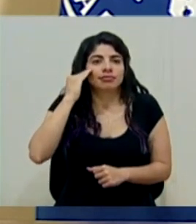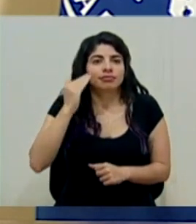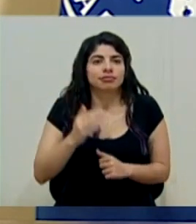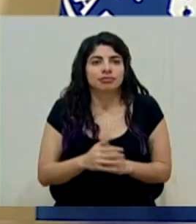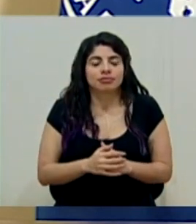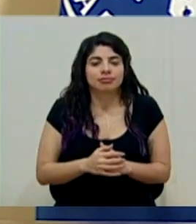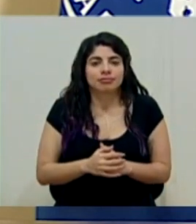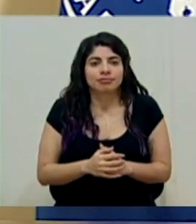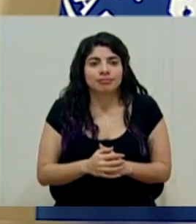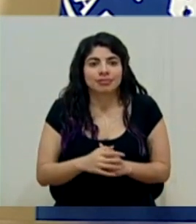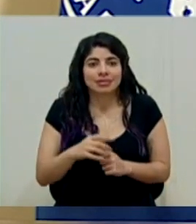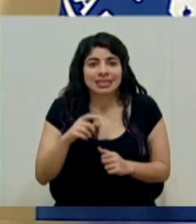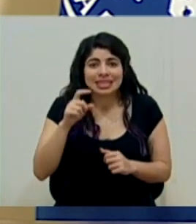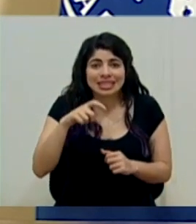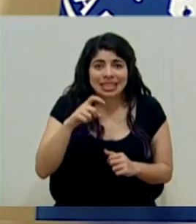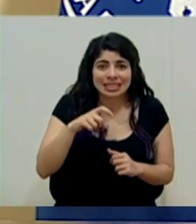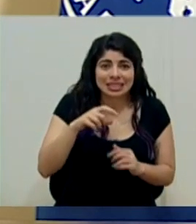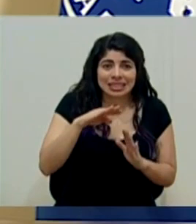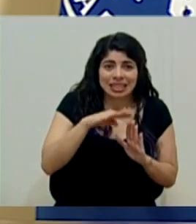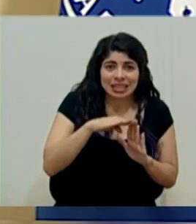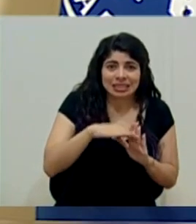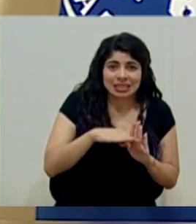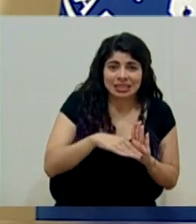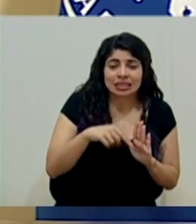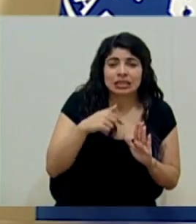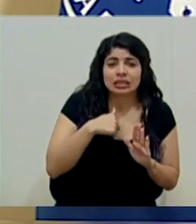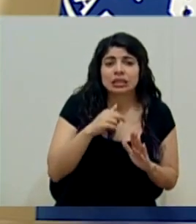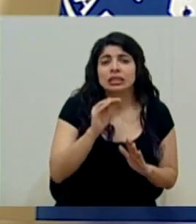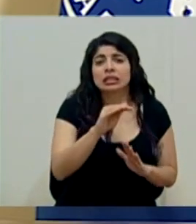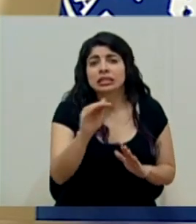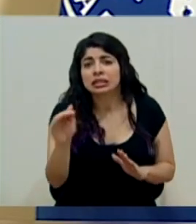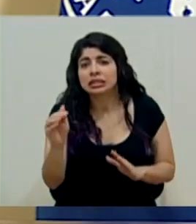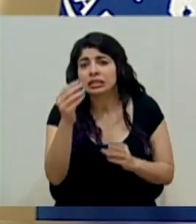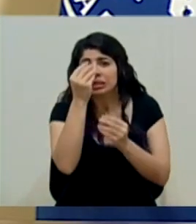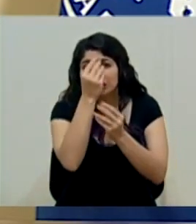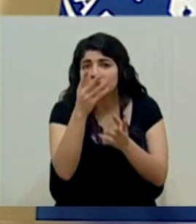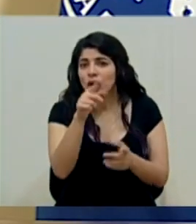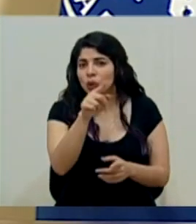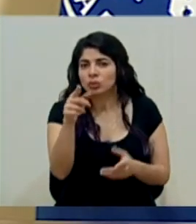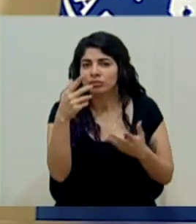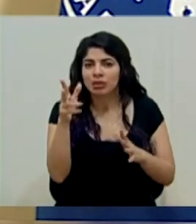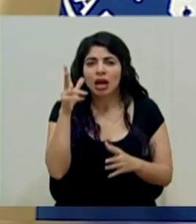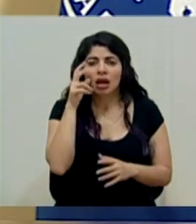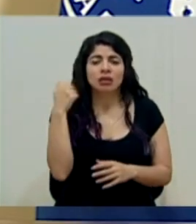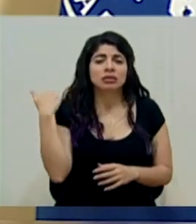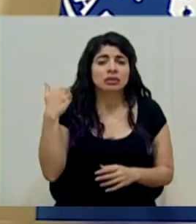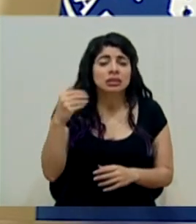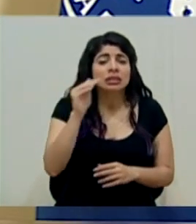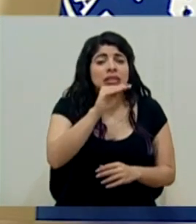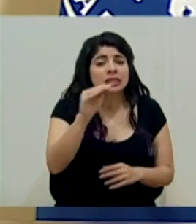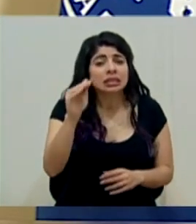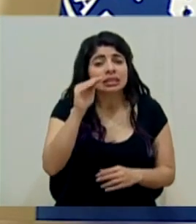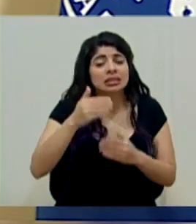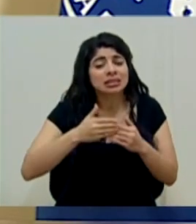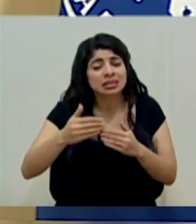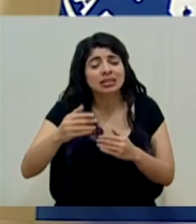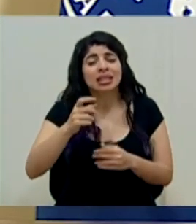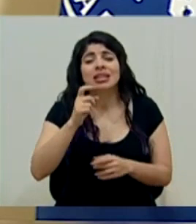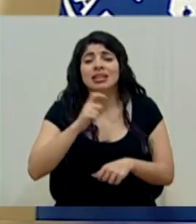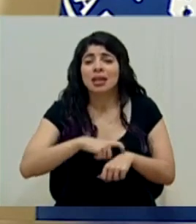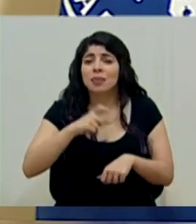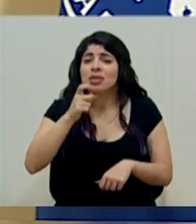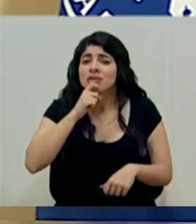sabiendo la necesidad de medidas, vine diciéndole al país, ustedes me escucharon, que venían tiempos muy difíciles, muy